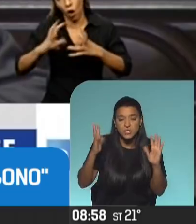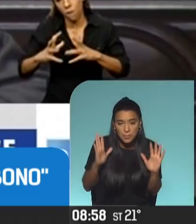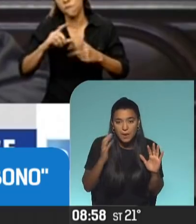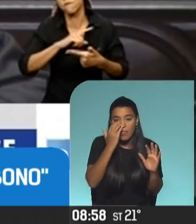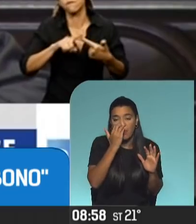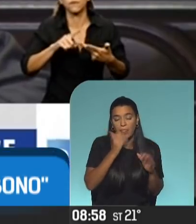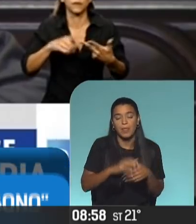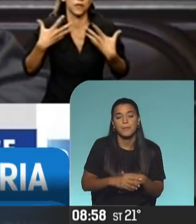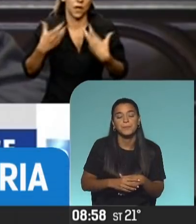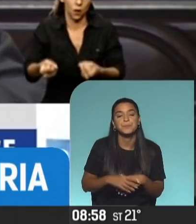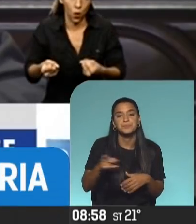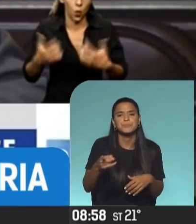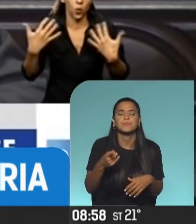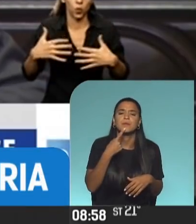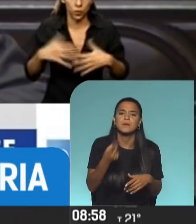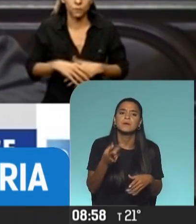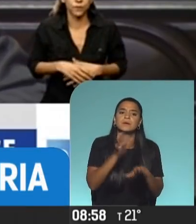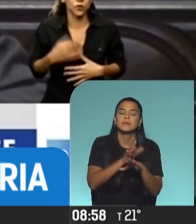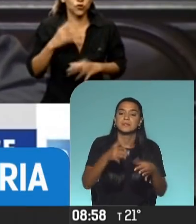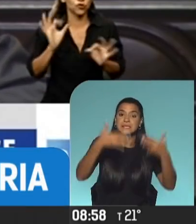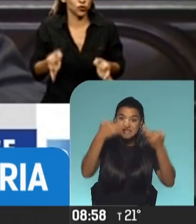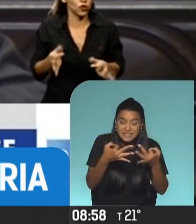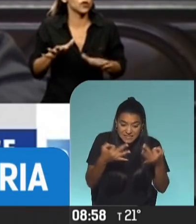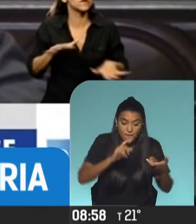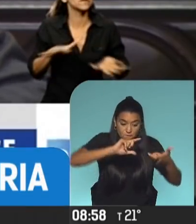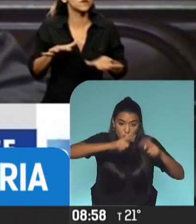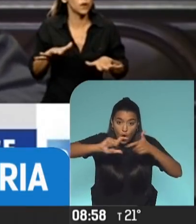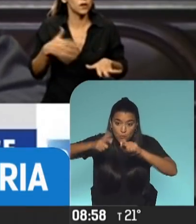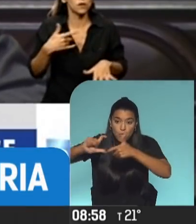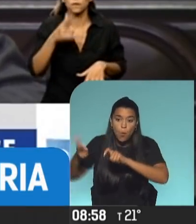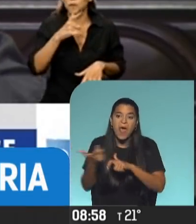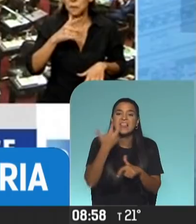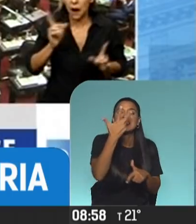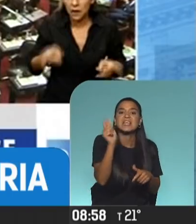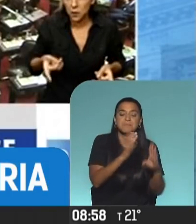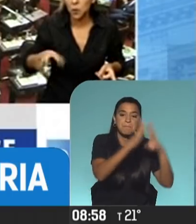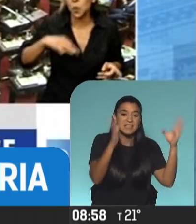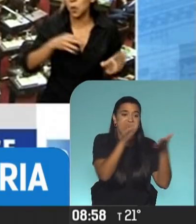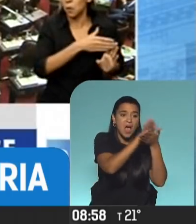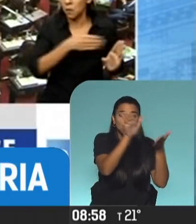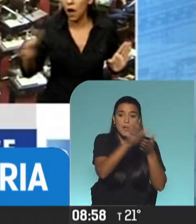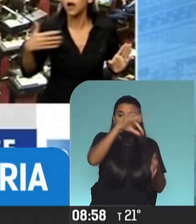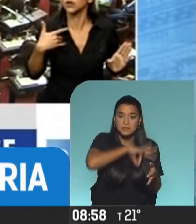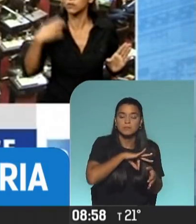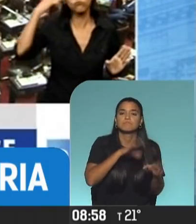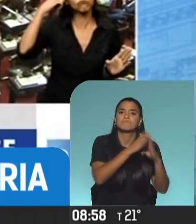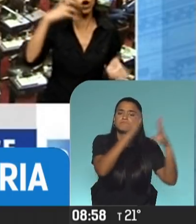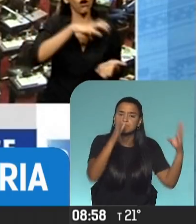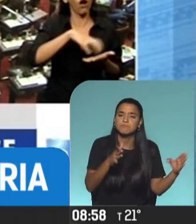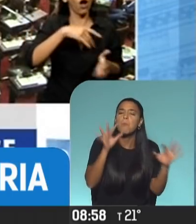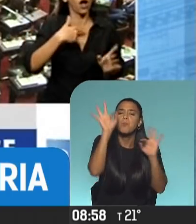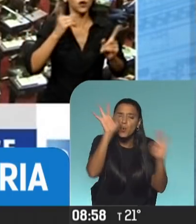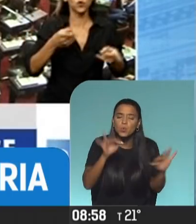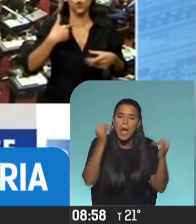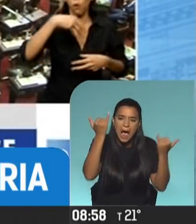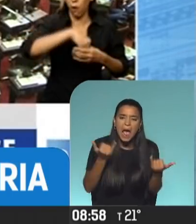de tener y de convivir la certeza de una fórmula que cada 3 meses actualiza haberes con parámetros puntuales,